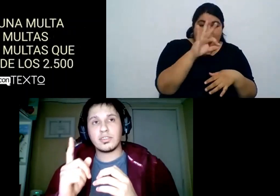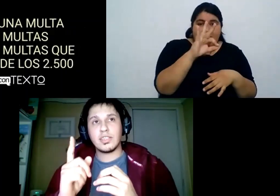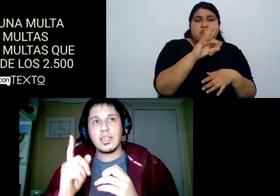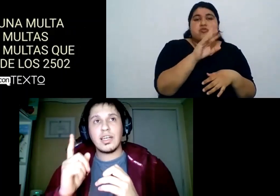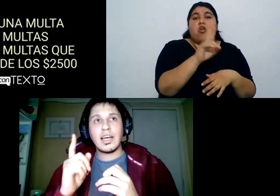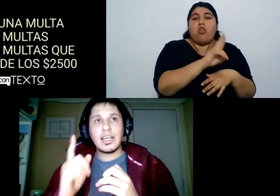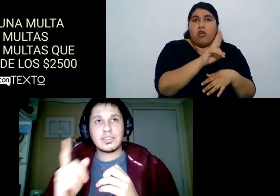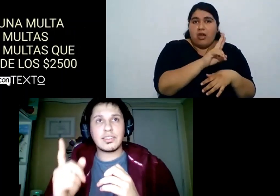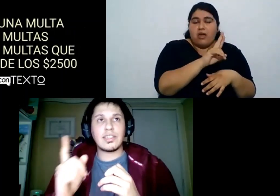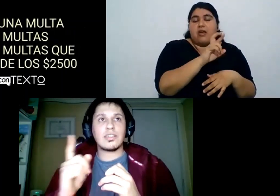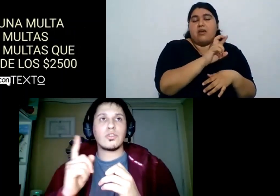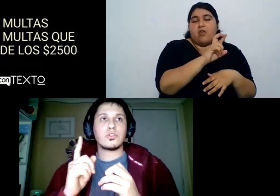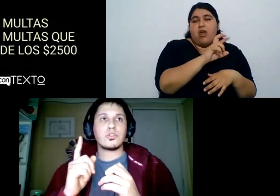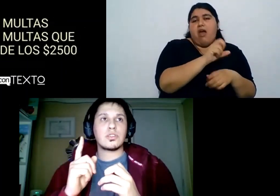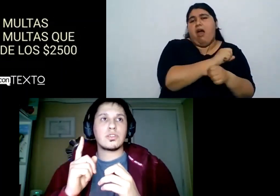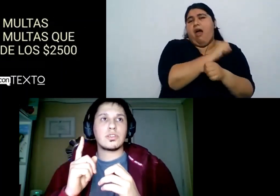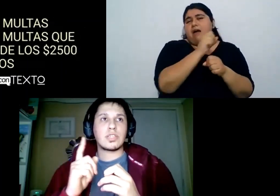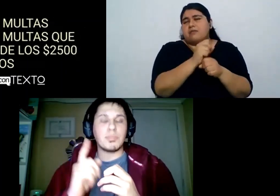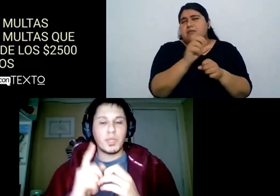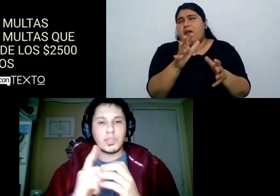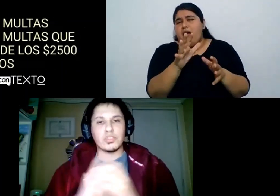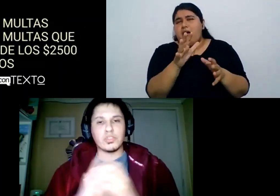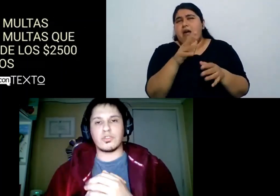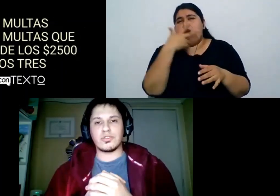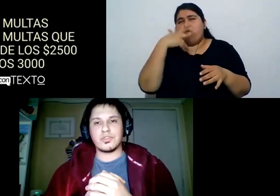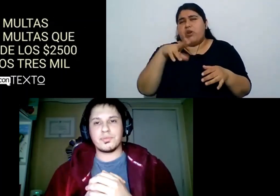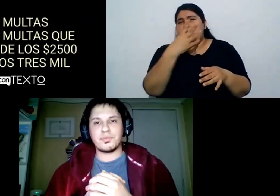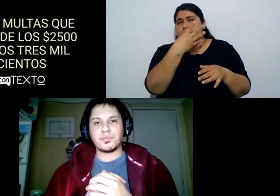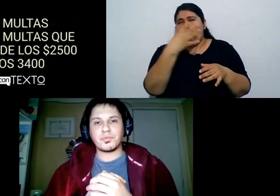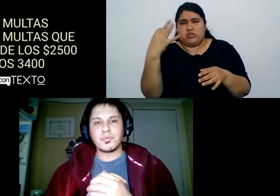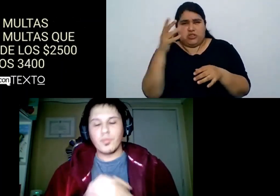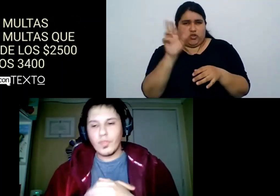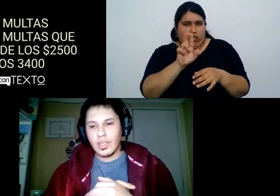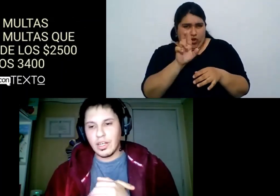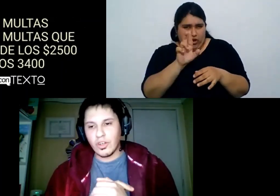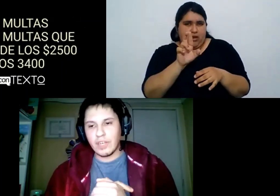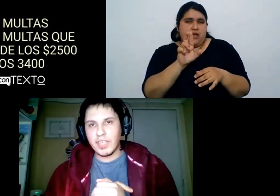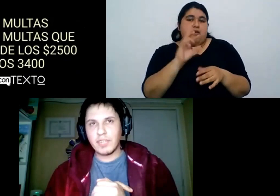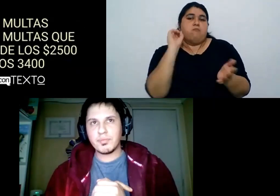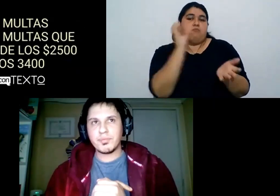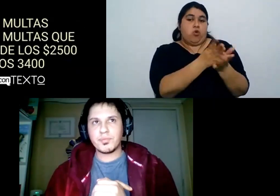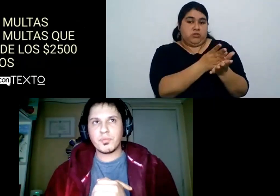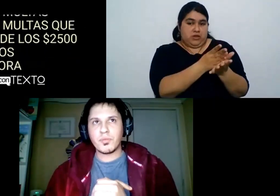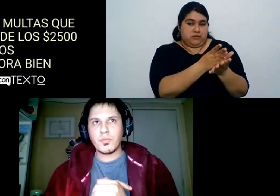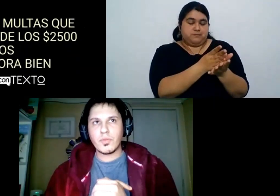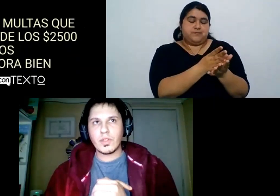$2.500 hasta los $3.400. Ahora bien,